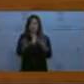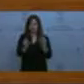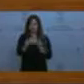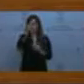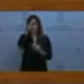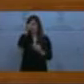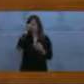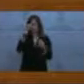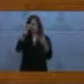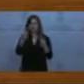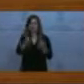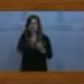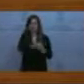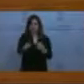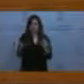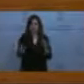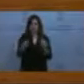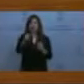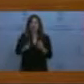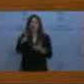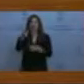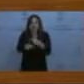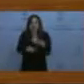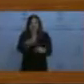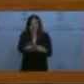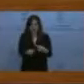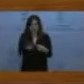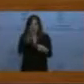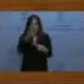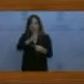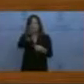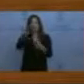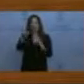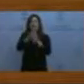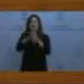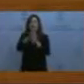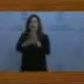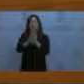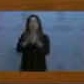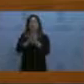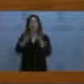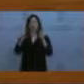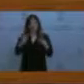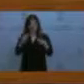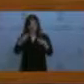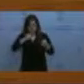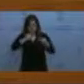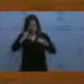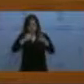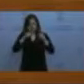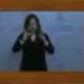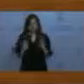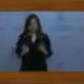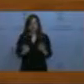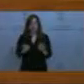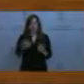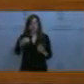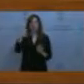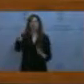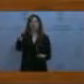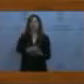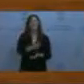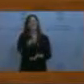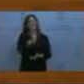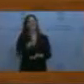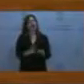a la gente y lo que preocupa a las familias, mientras otros siguen hablando de su ombligo. Y en esta ocasión vamos a hablar, sí, vamos a hacerlo